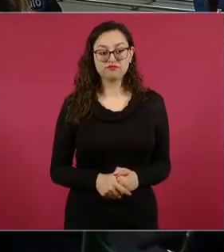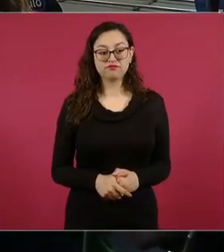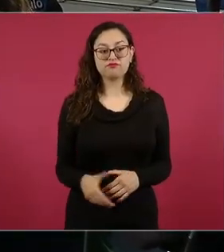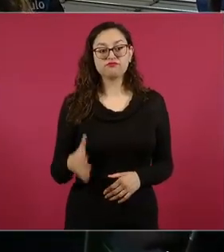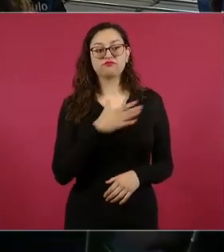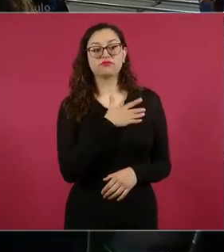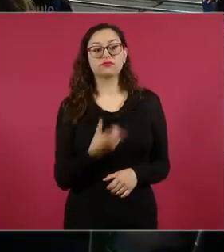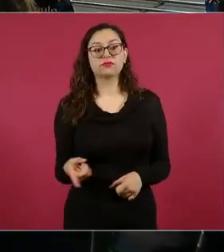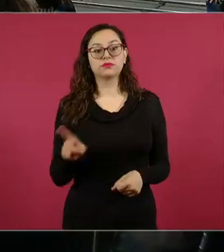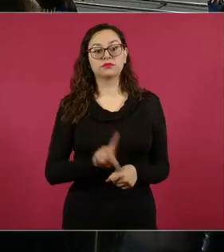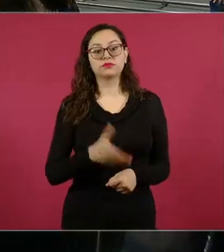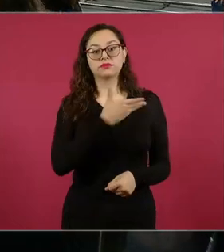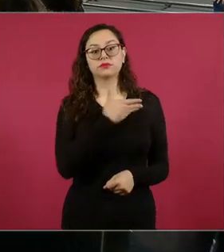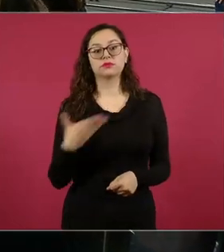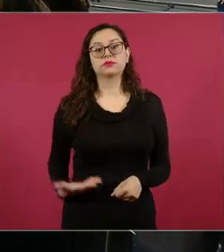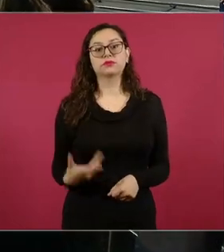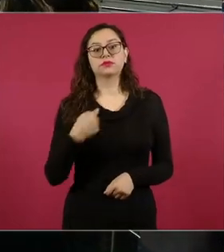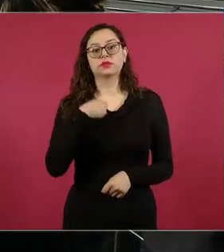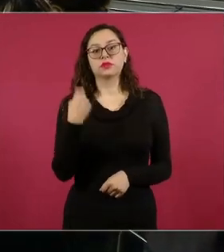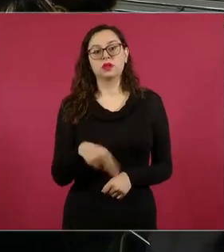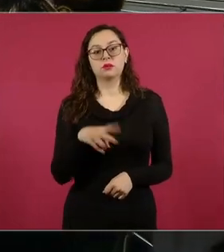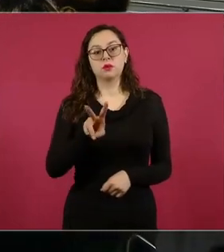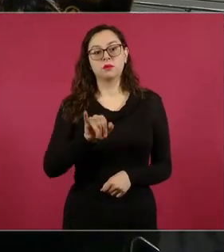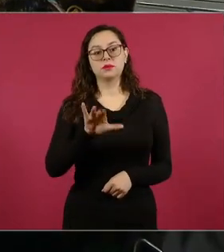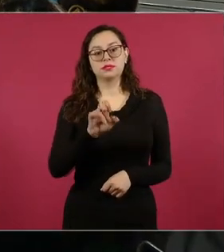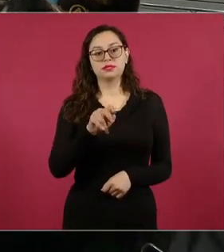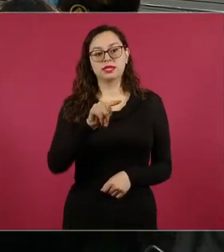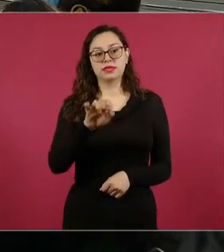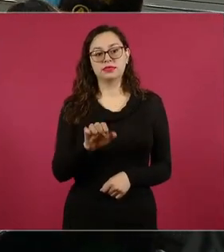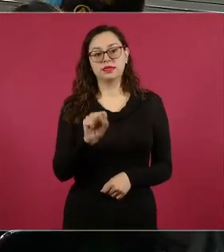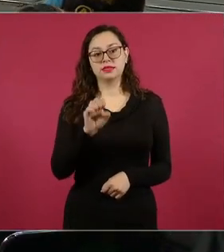Buenos días, presidente. Vicente Serrano, conductor de Sin Censura TV.